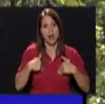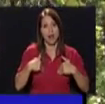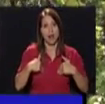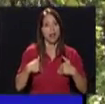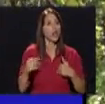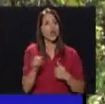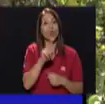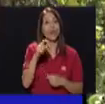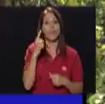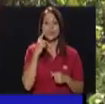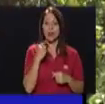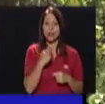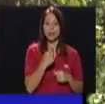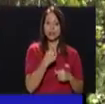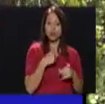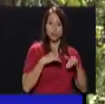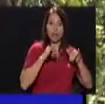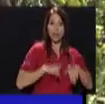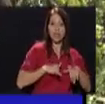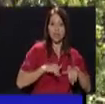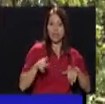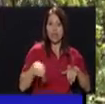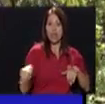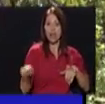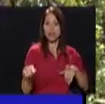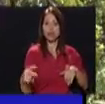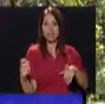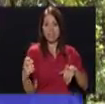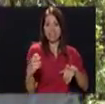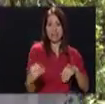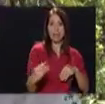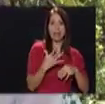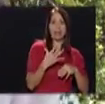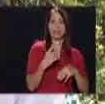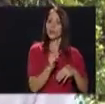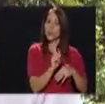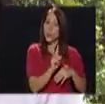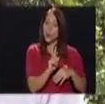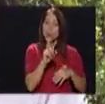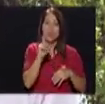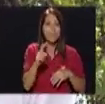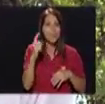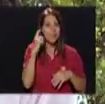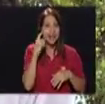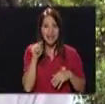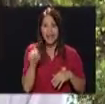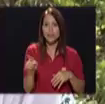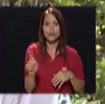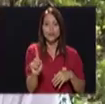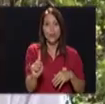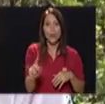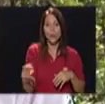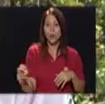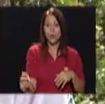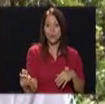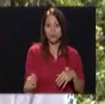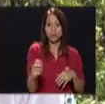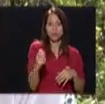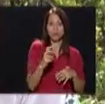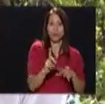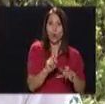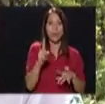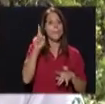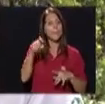entender más el concepto de convivencia con la fauna, ¿verdad? En vez de yo tengo mi espacio aquí y ellos están invadiéndome,